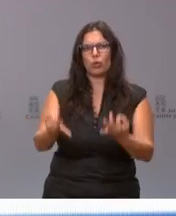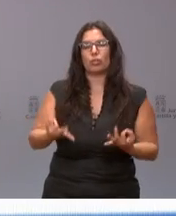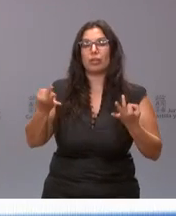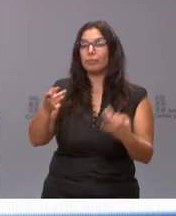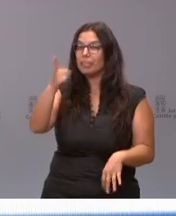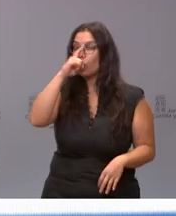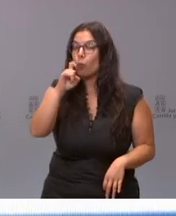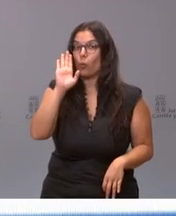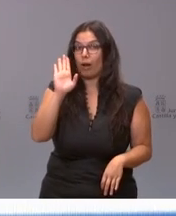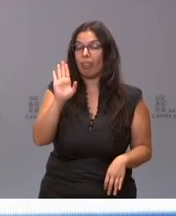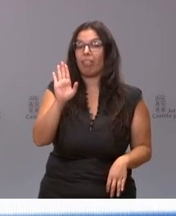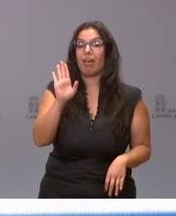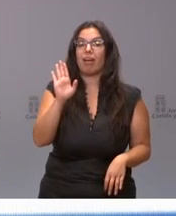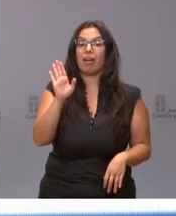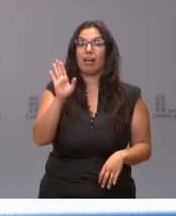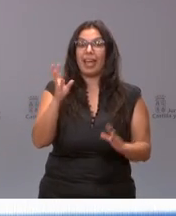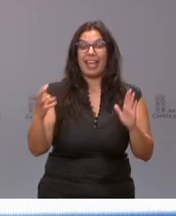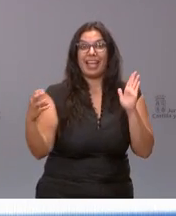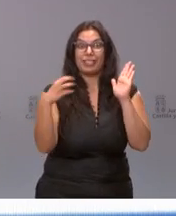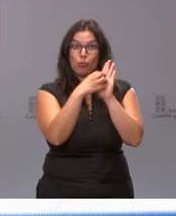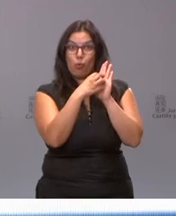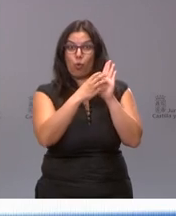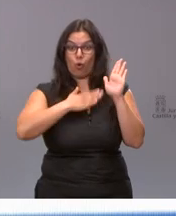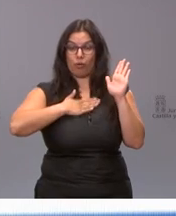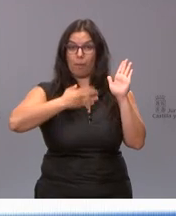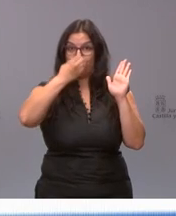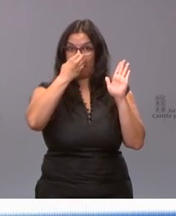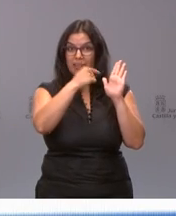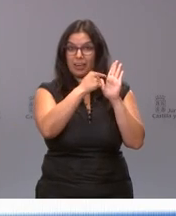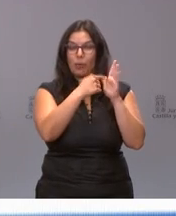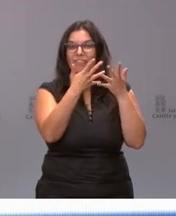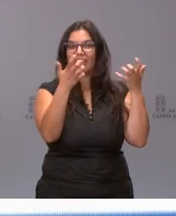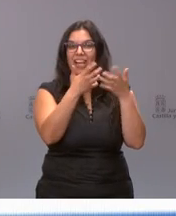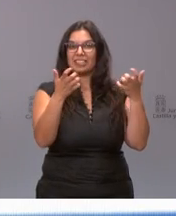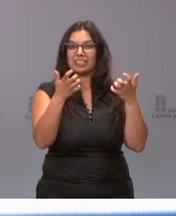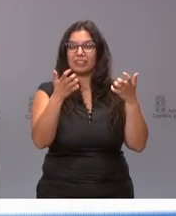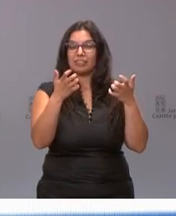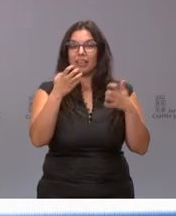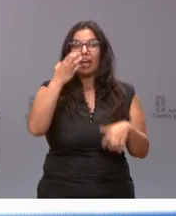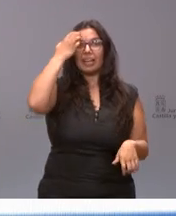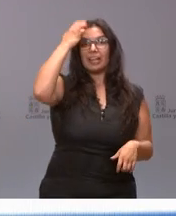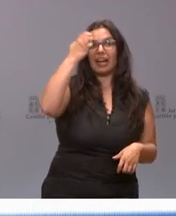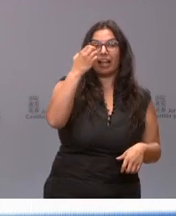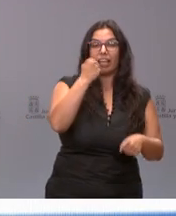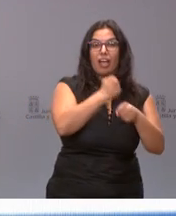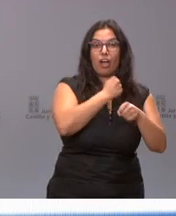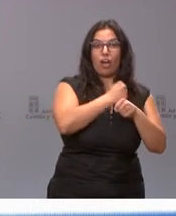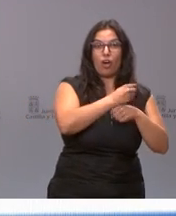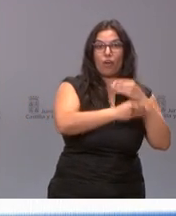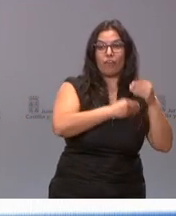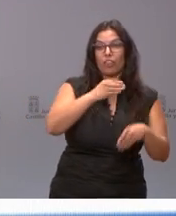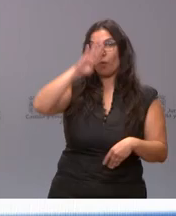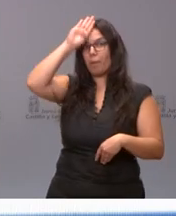Recuerda que en nuestro escudo llevamos bordadas las frases ni el rey oficio ni el papa